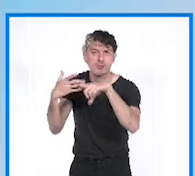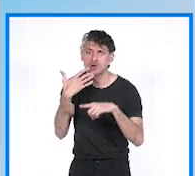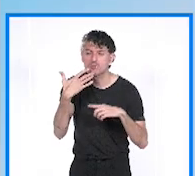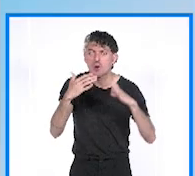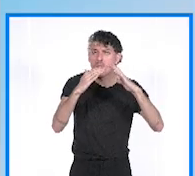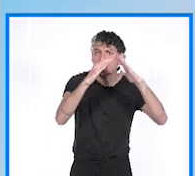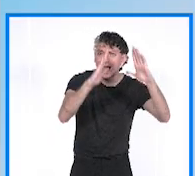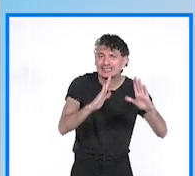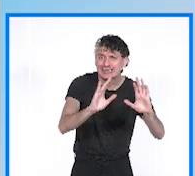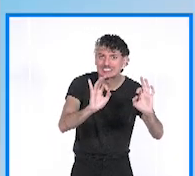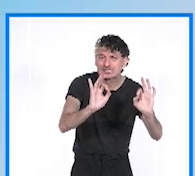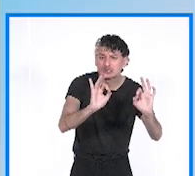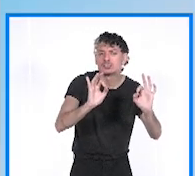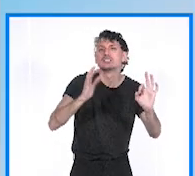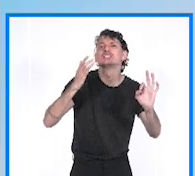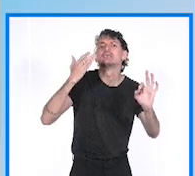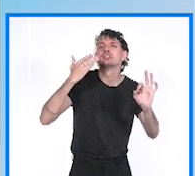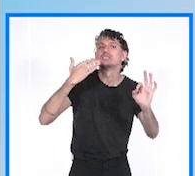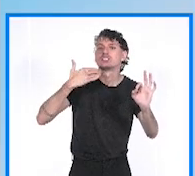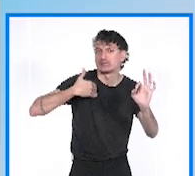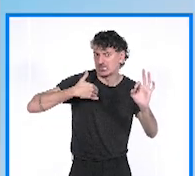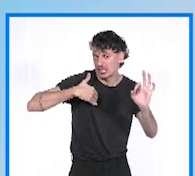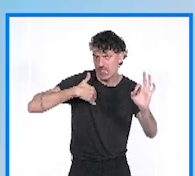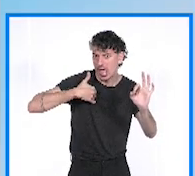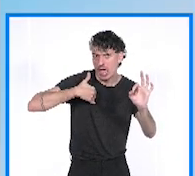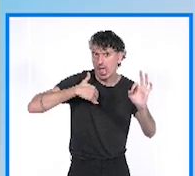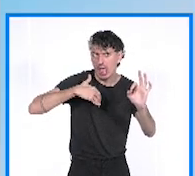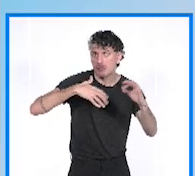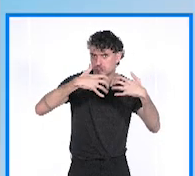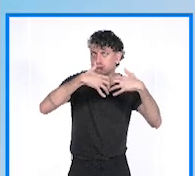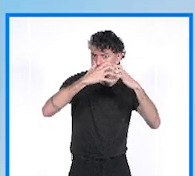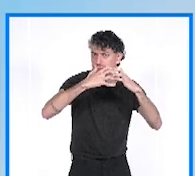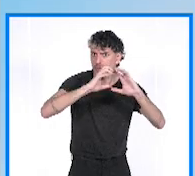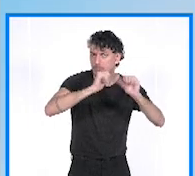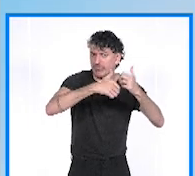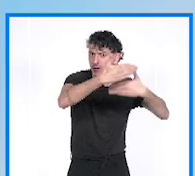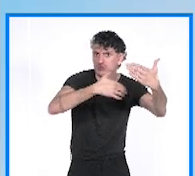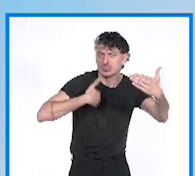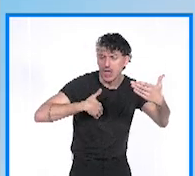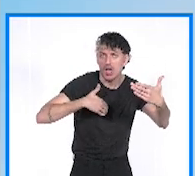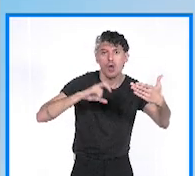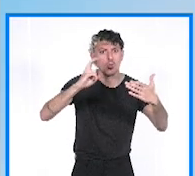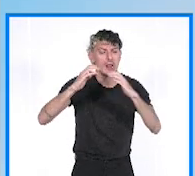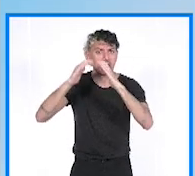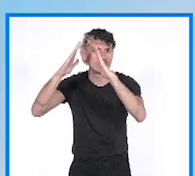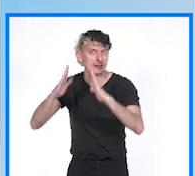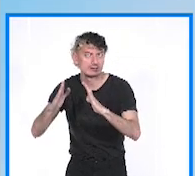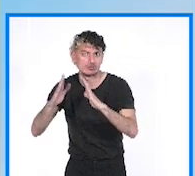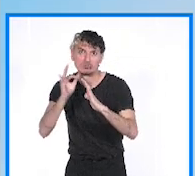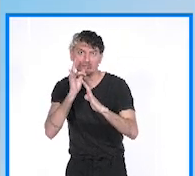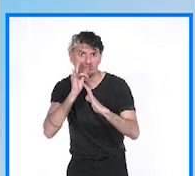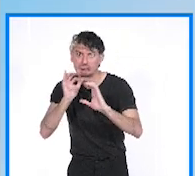viviendas en las que en las que ya se había comenzado casas que estaban sin comenzar digamos que cogimos como en esos seis territorios